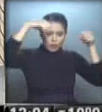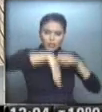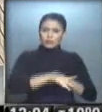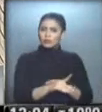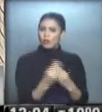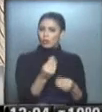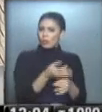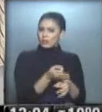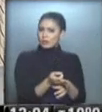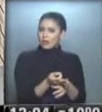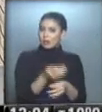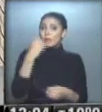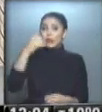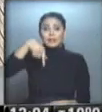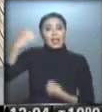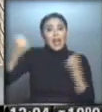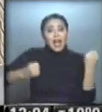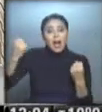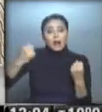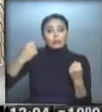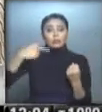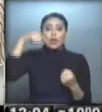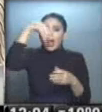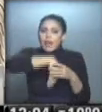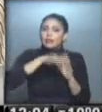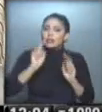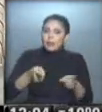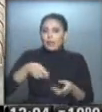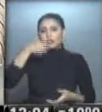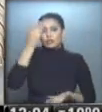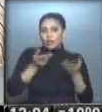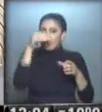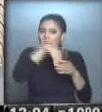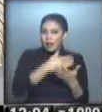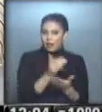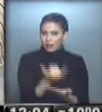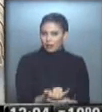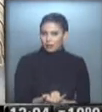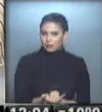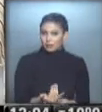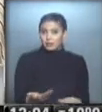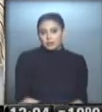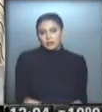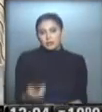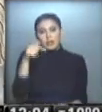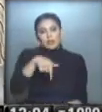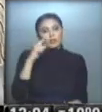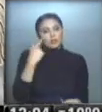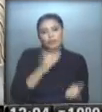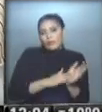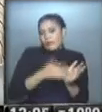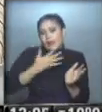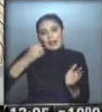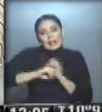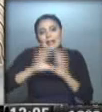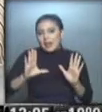de la unidad esta, de los que usan para los procedimientos, tenía adentro también sustancias de corte y cocaína. Y esto es un indicador muy fuerte